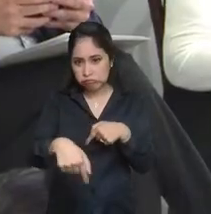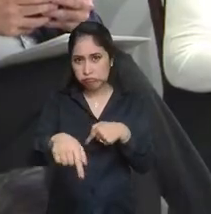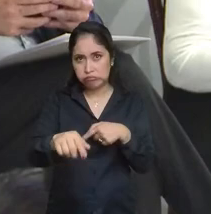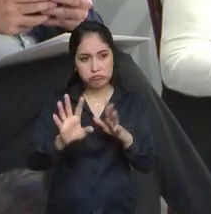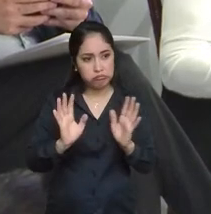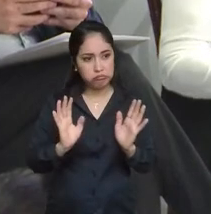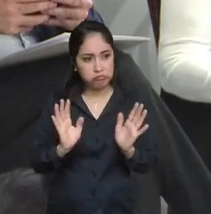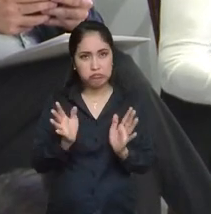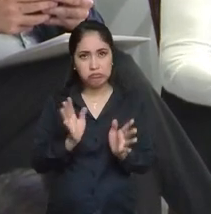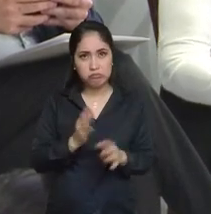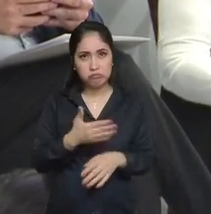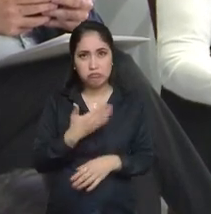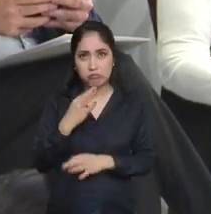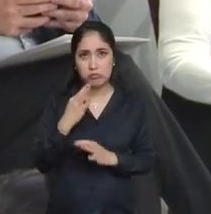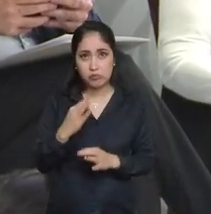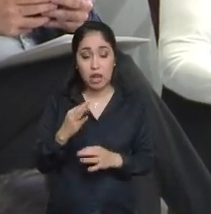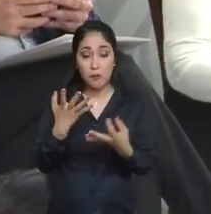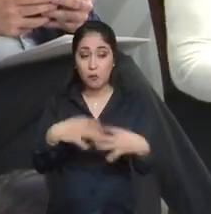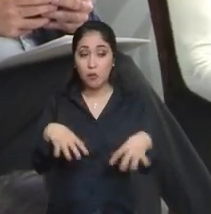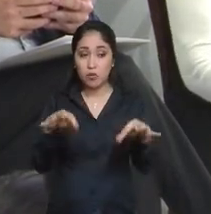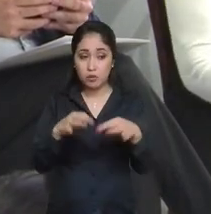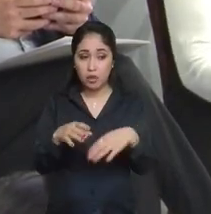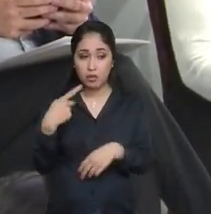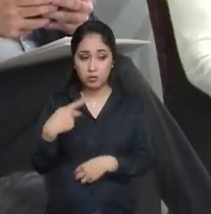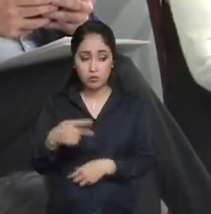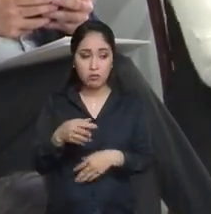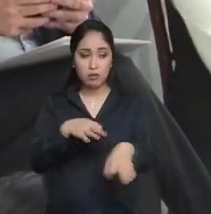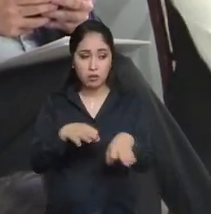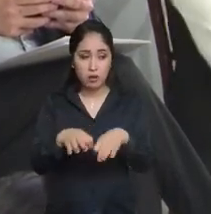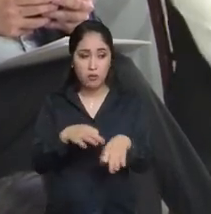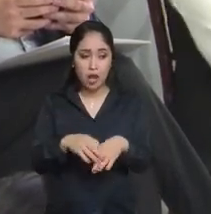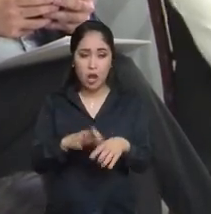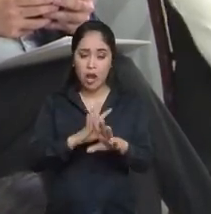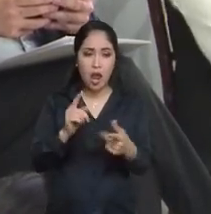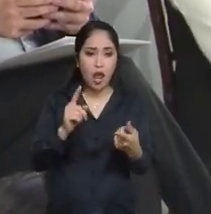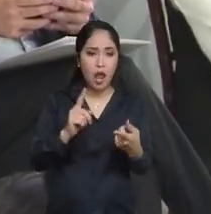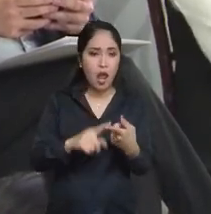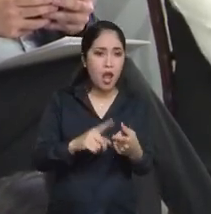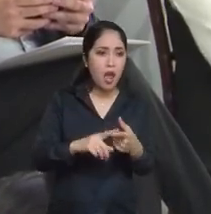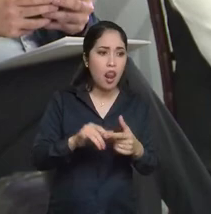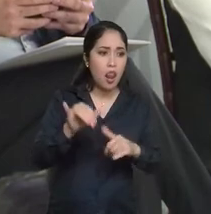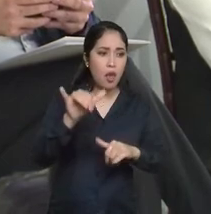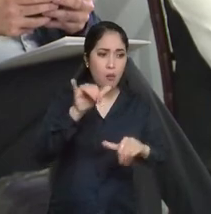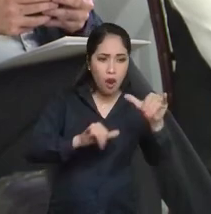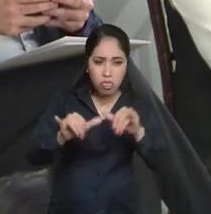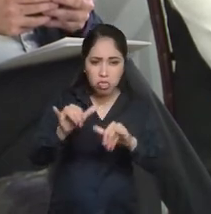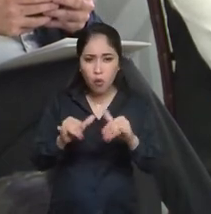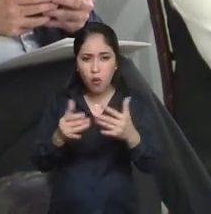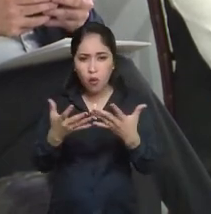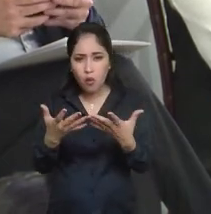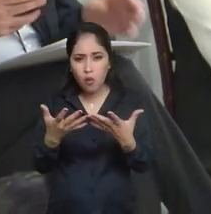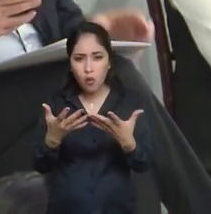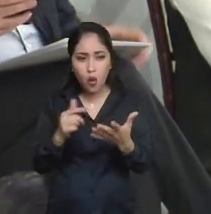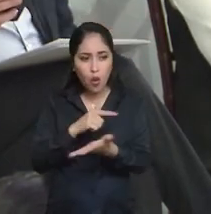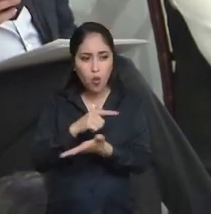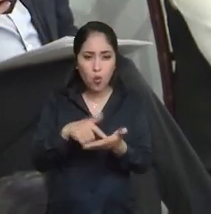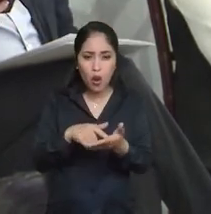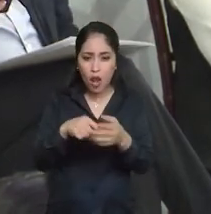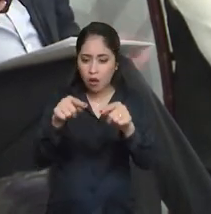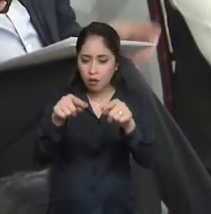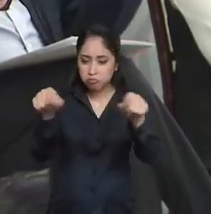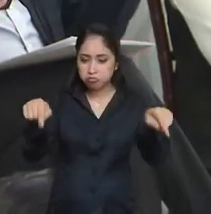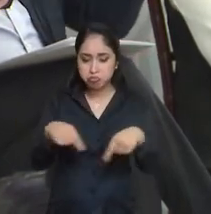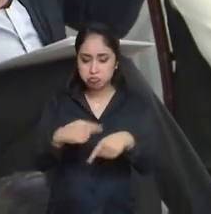un avance muy importante. Estaríamos ahí con los laboratorios. Y va a ser muy digno el espacio, por cierto, un espacio muy